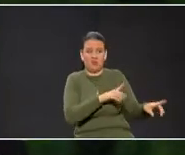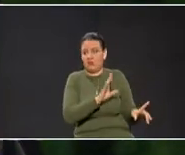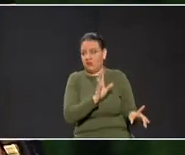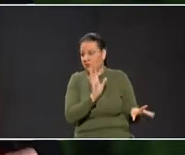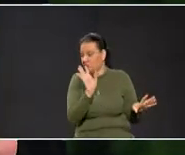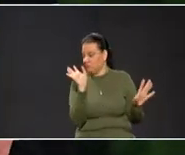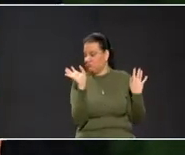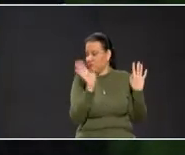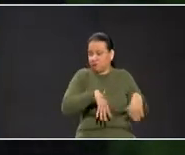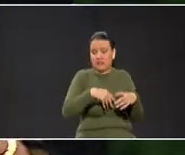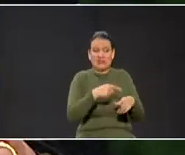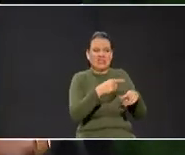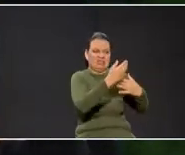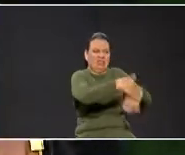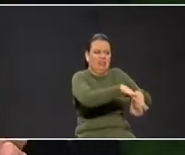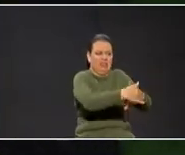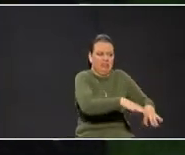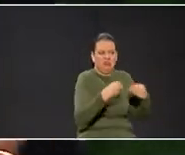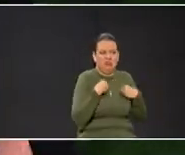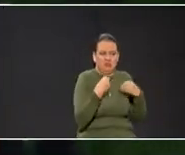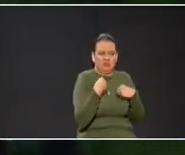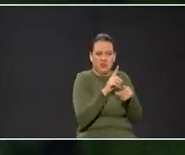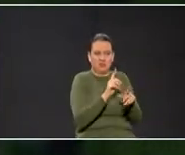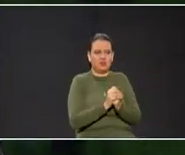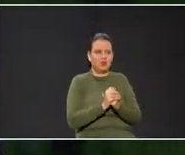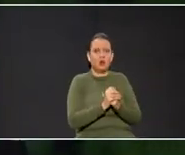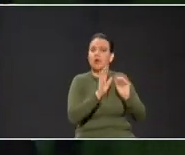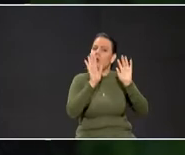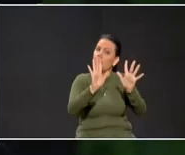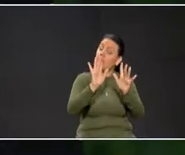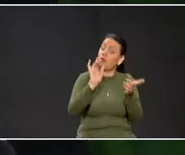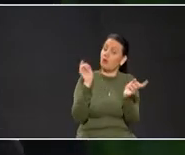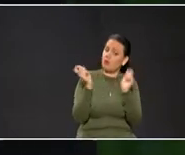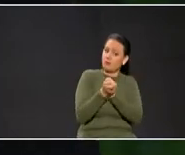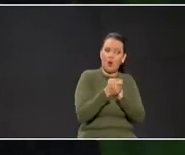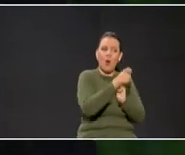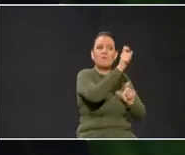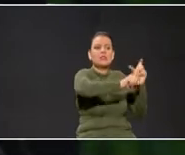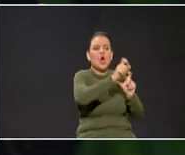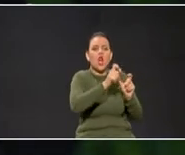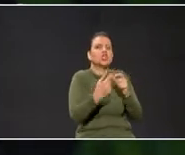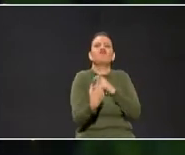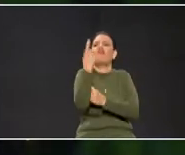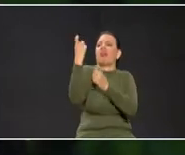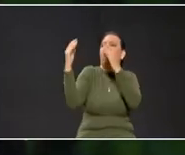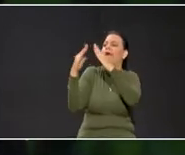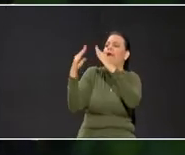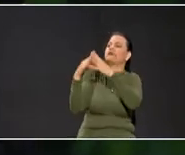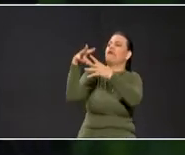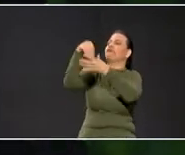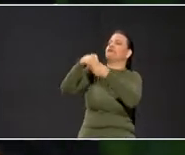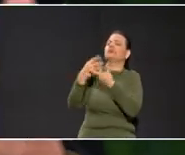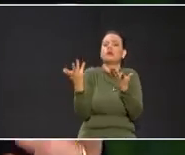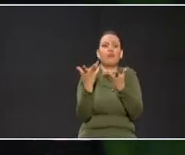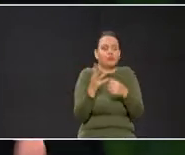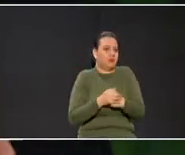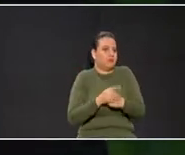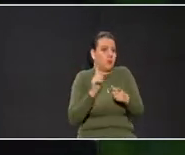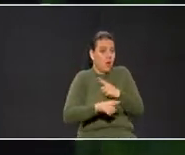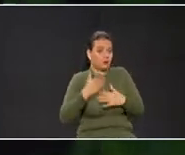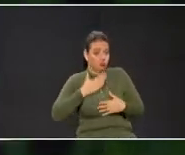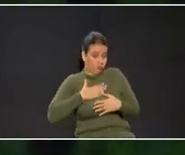otros habitantes de calle no ellos son personas sin hogar esos los que son realmente personas que no tienen la posibilidad de tener lugar como lo